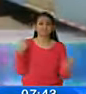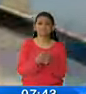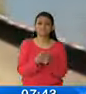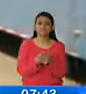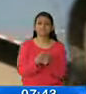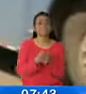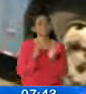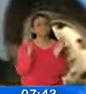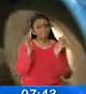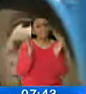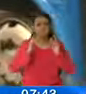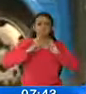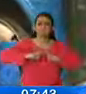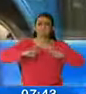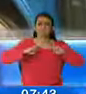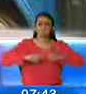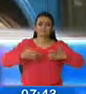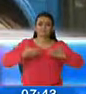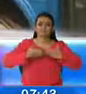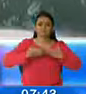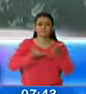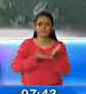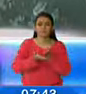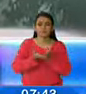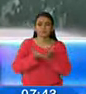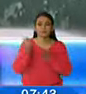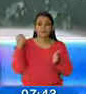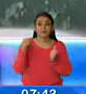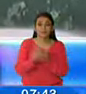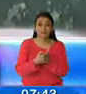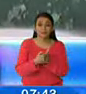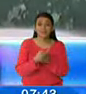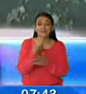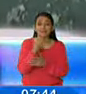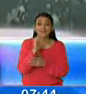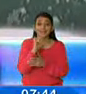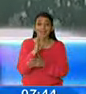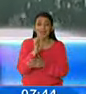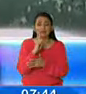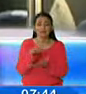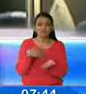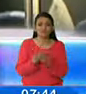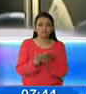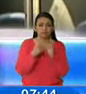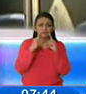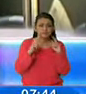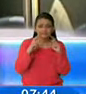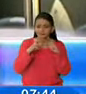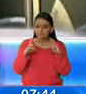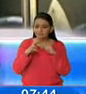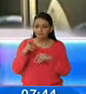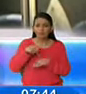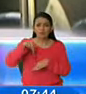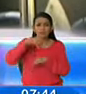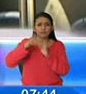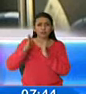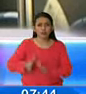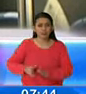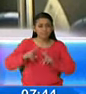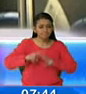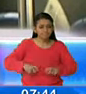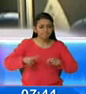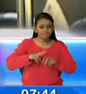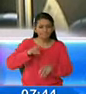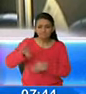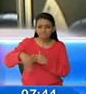son investigadas. Un equipo del Servicio de Accidentes de Tránsito acudió al sitio para realizar pericias especiales y